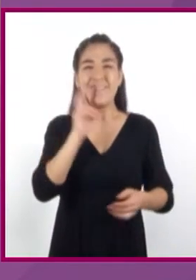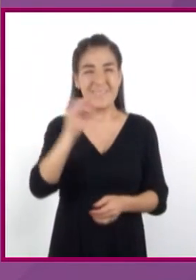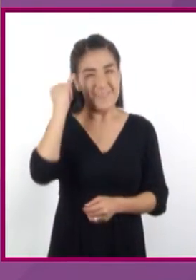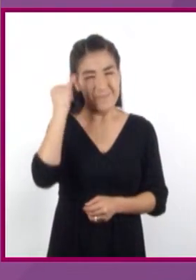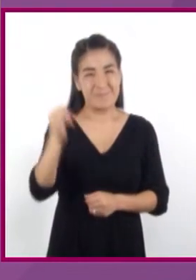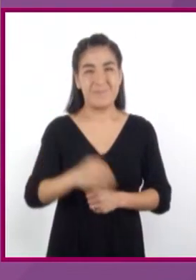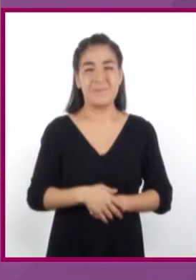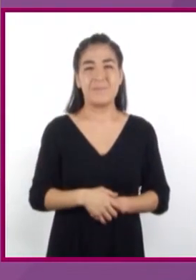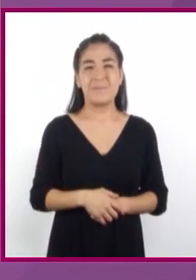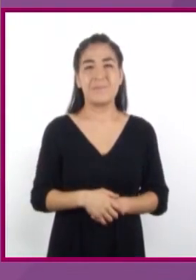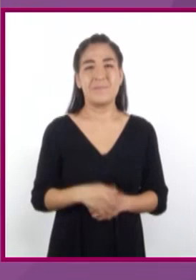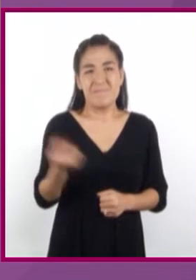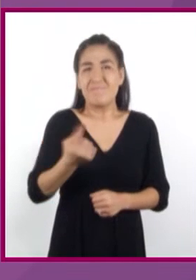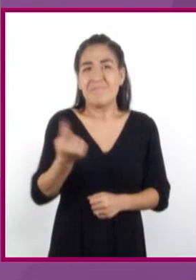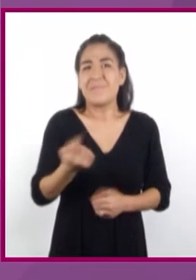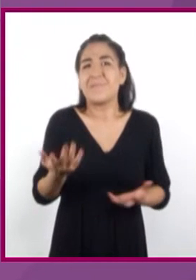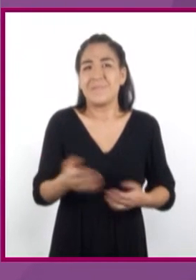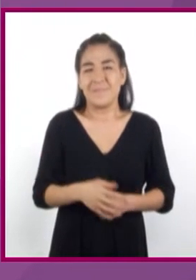¿Qué? ¿Qué?